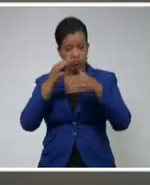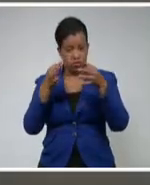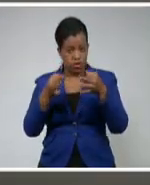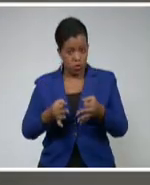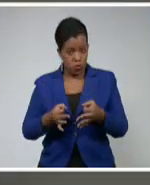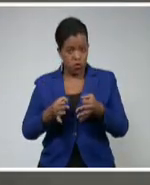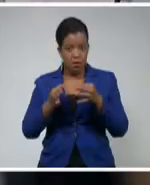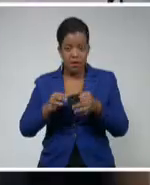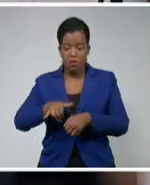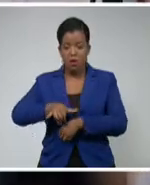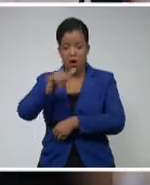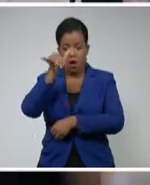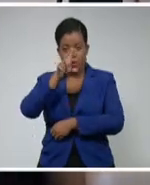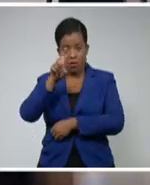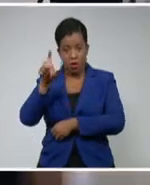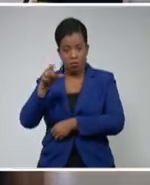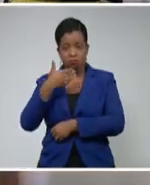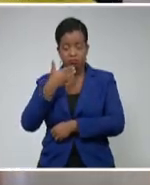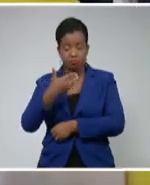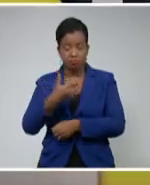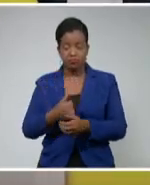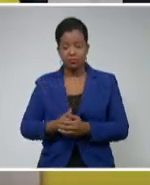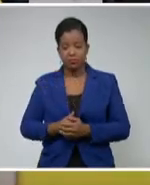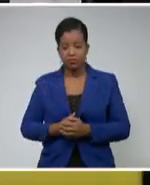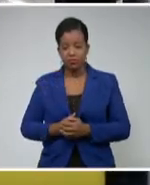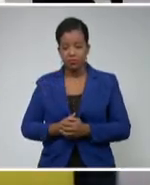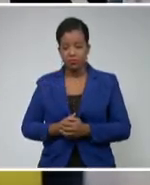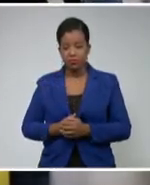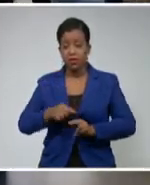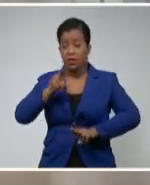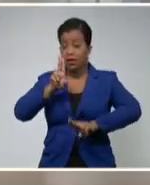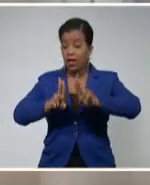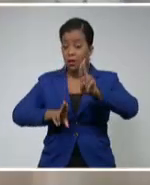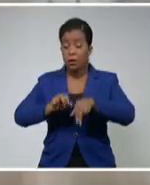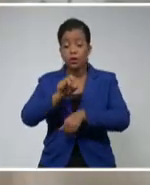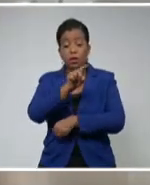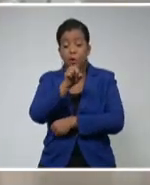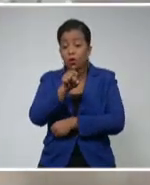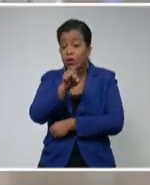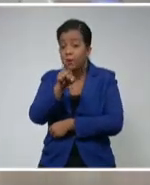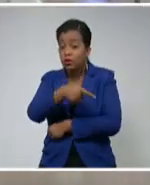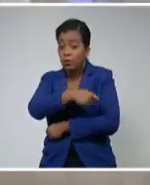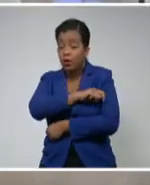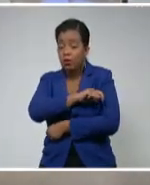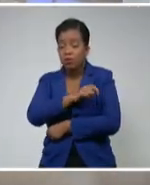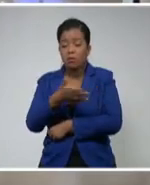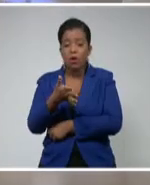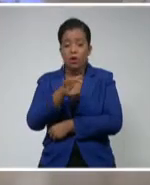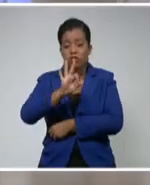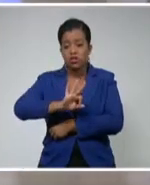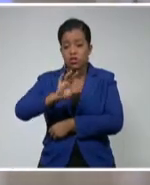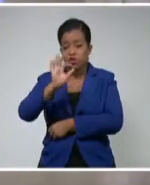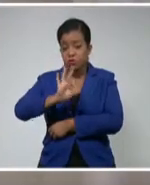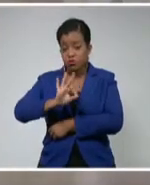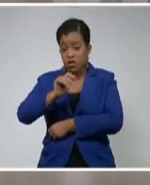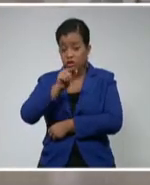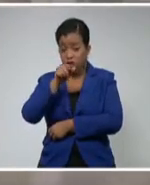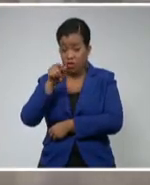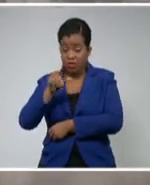los riesgos de la pandemia. De acuerdo con el sondeo de opinión, el 88% manifestó que al abrir